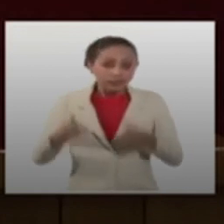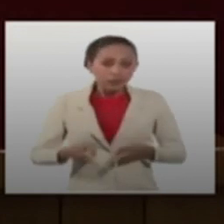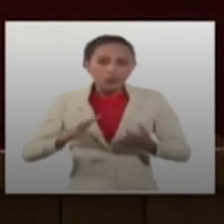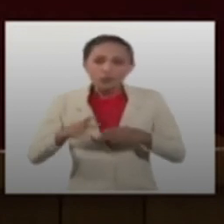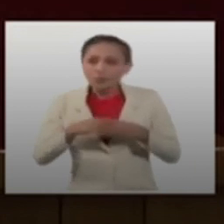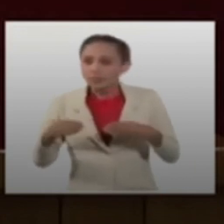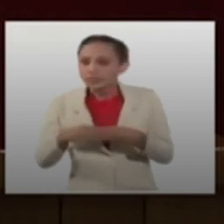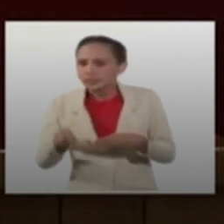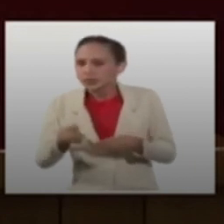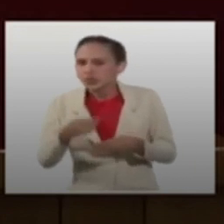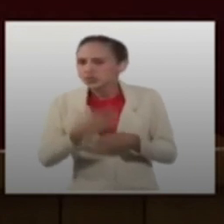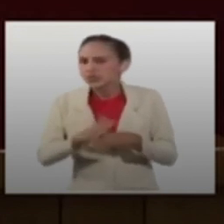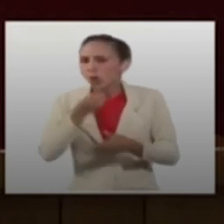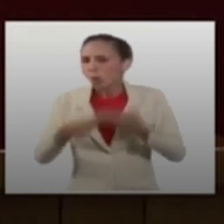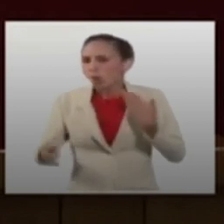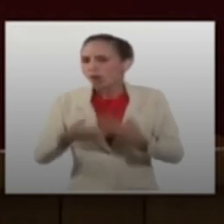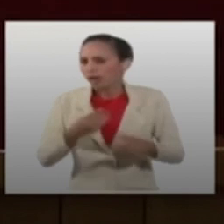cualquier tipo de producto.